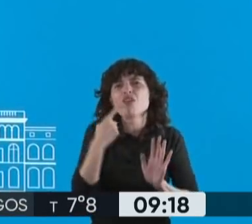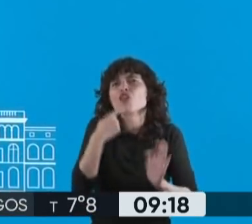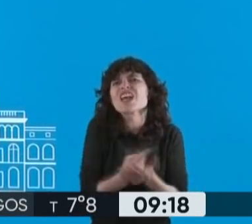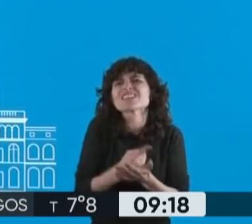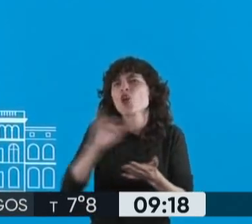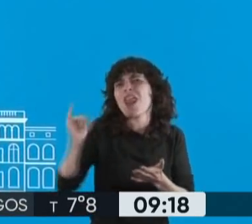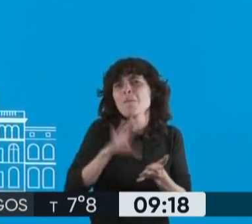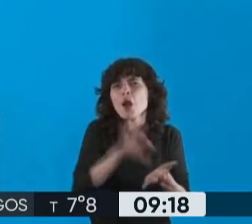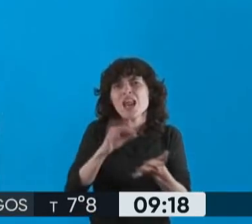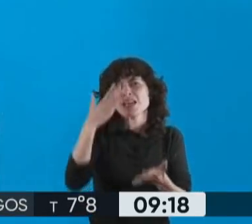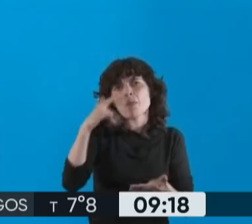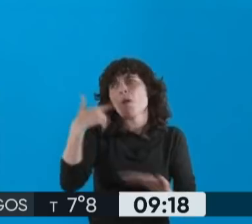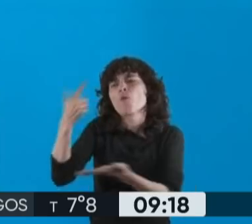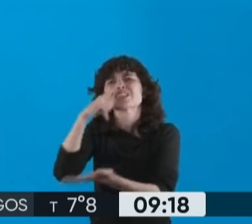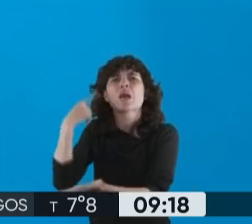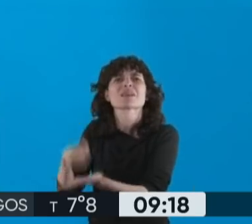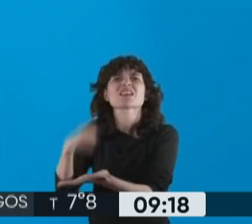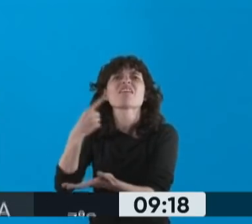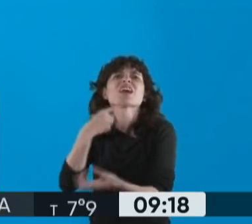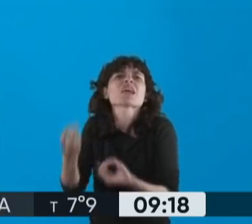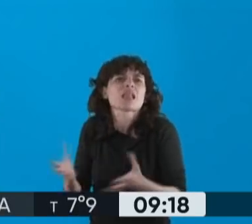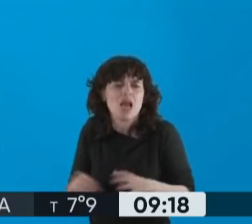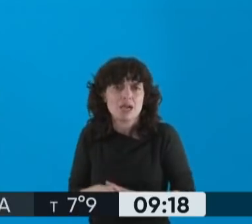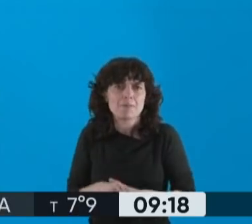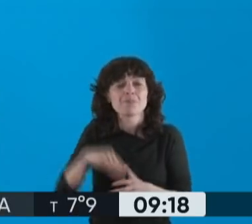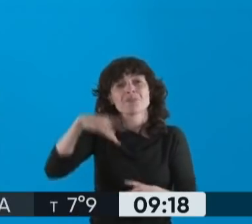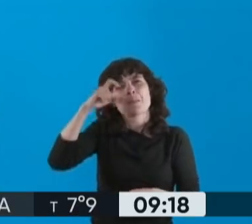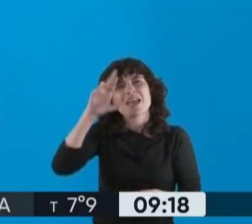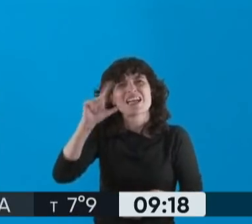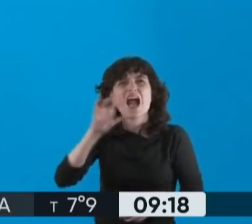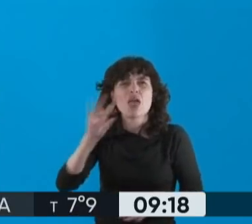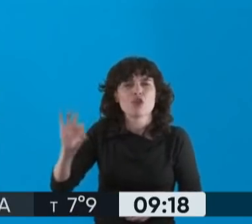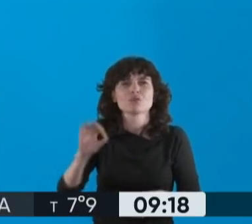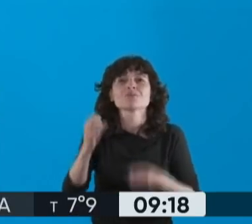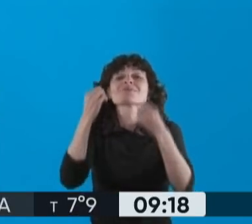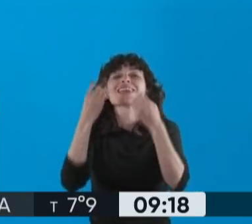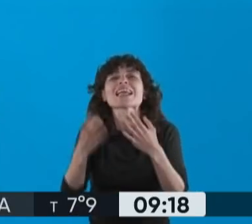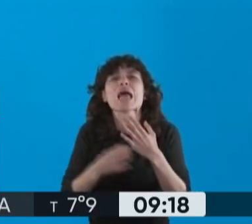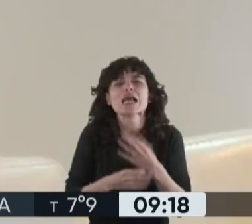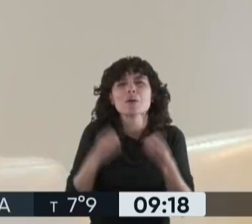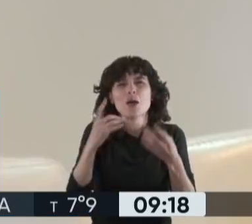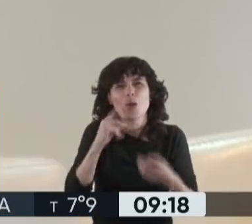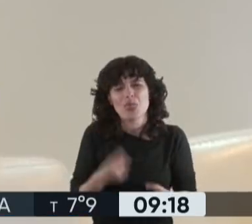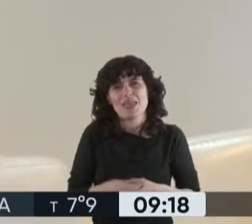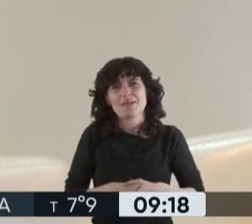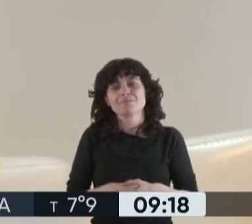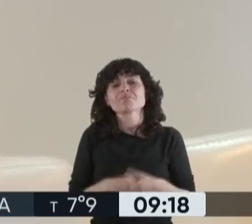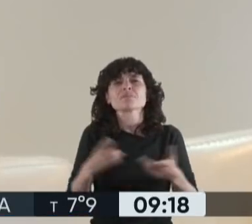mejor opción. Gracias. Silvia Mercado. Hola, Silvia, buen día. ¿Qué tal, Gabriela? Buen día. ¿Cómo